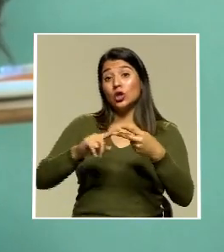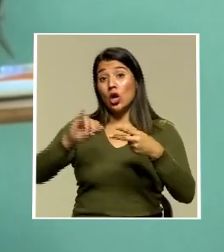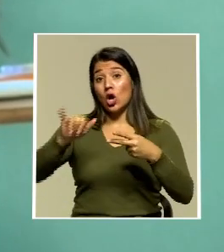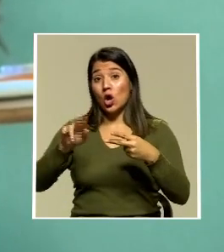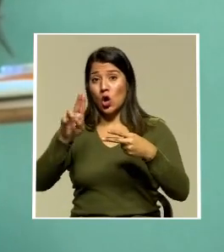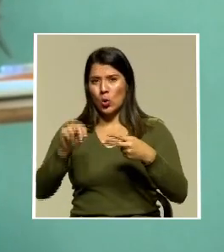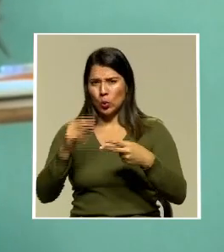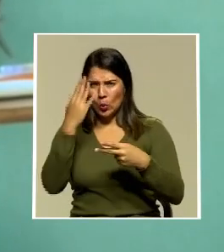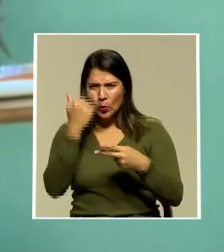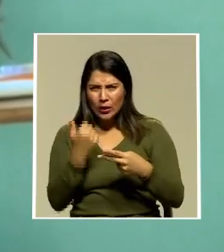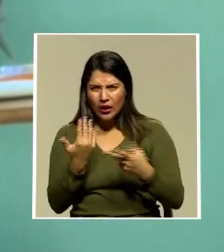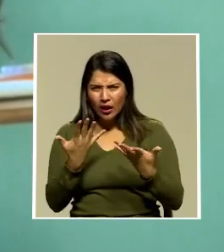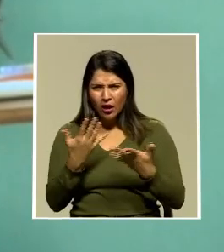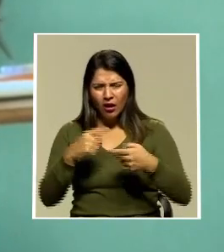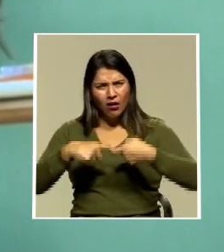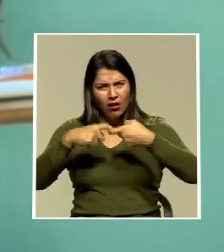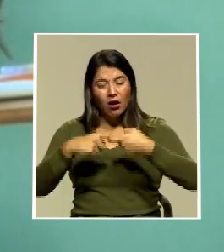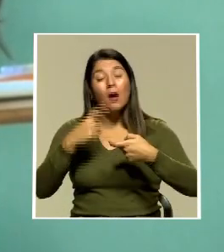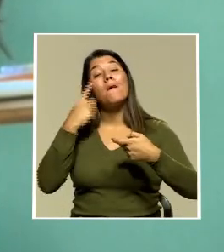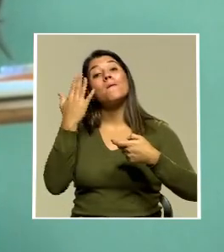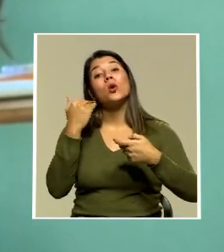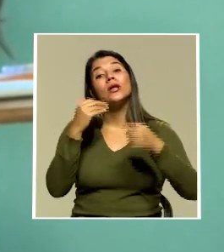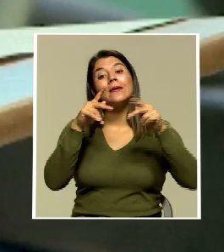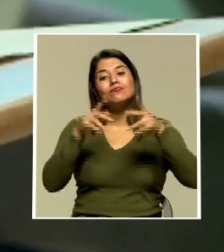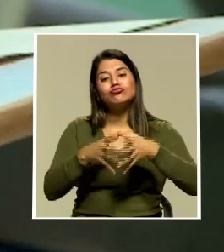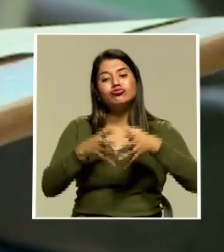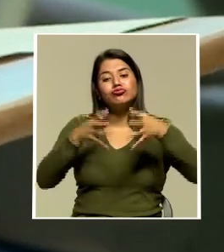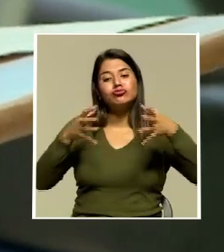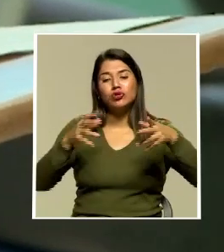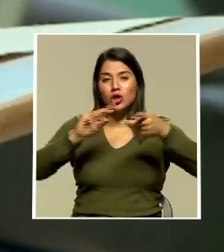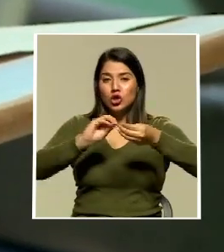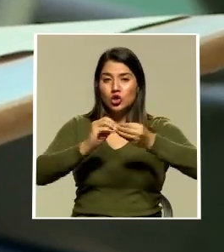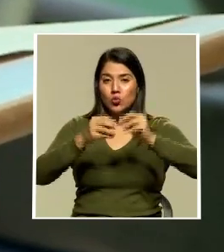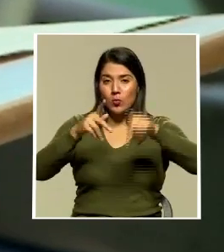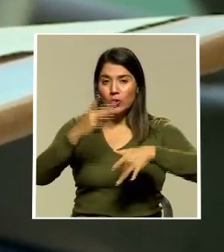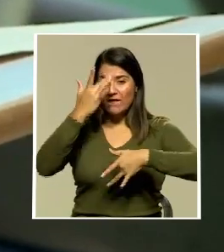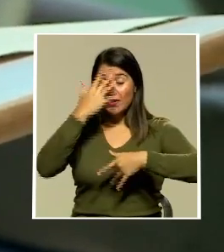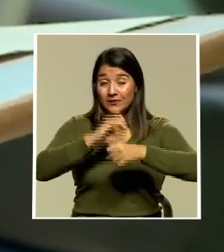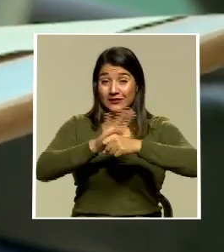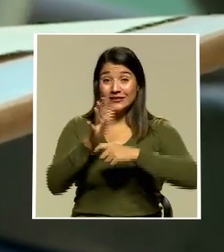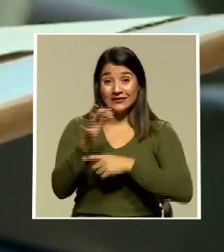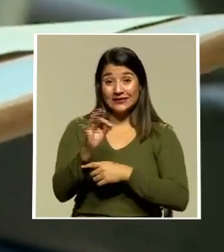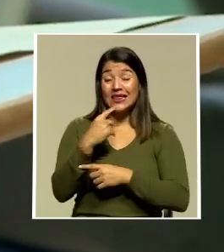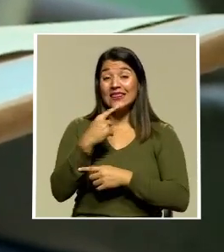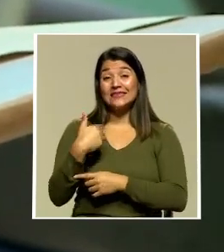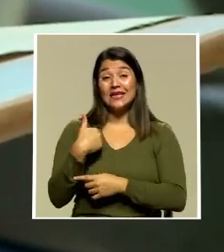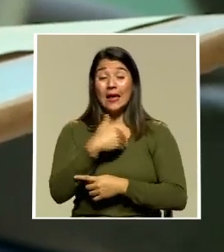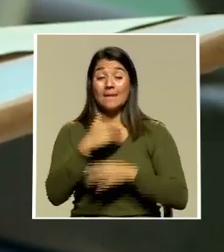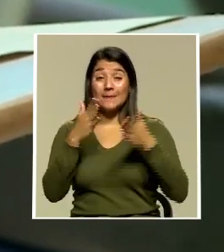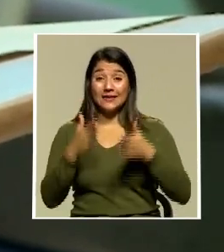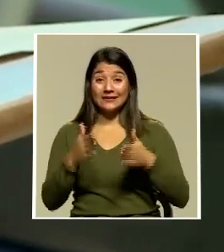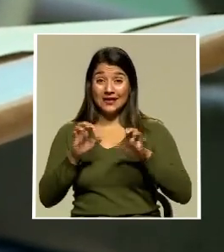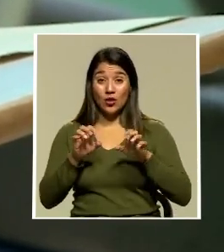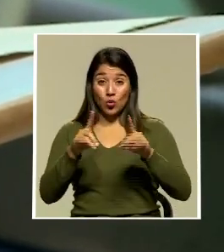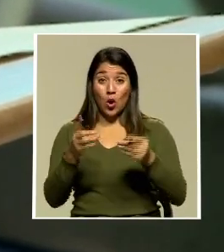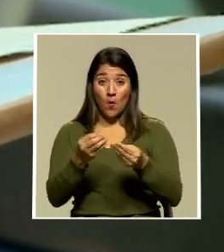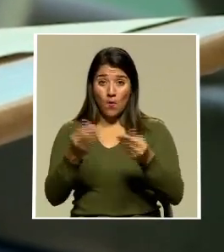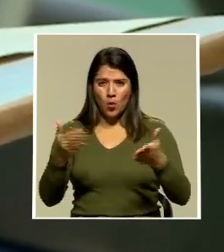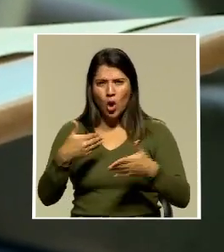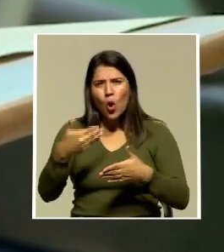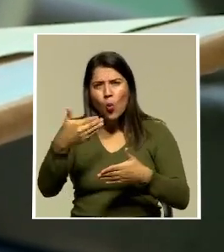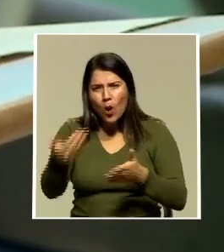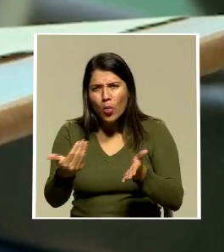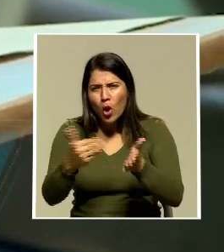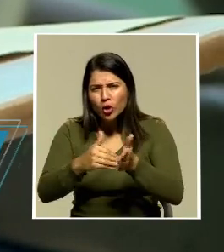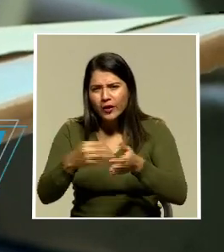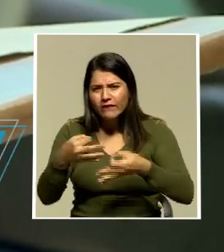incremento en los casos de COVID-19 en el país. Giselle Cruz, ministra de Educación Pública, mencionó que las nuevas fechas se estarán comunicando